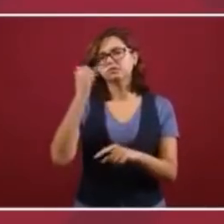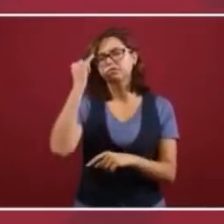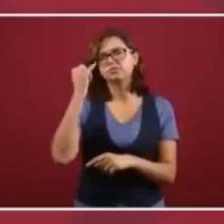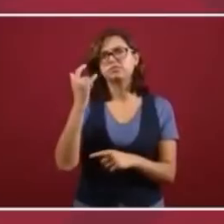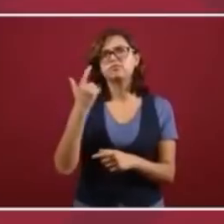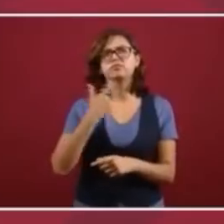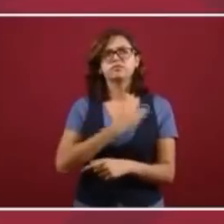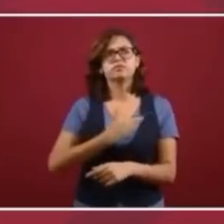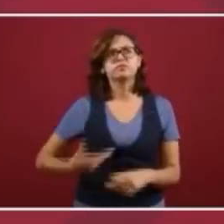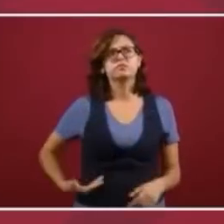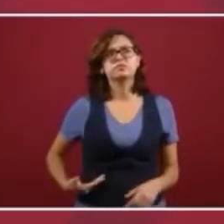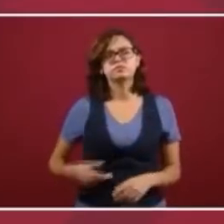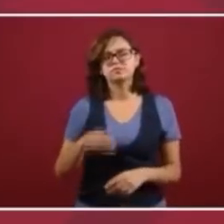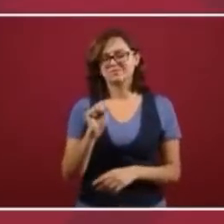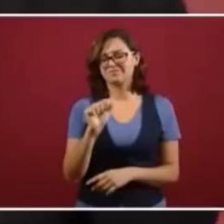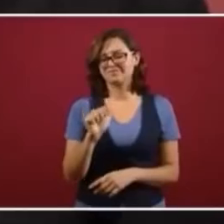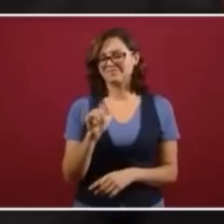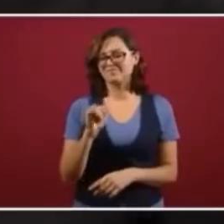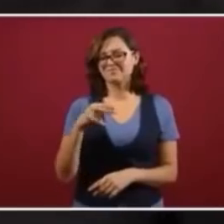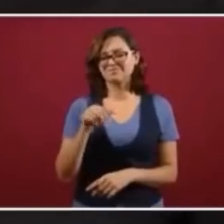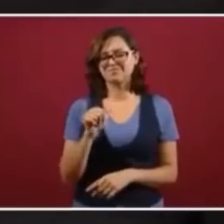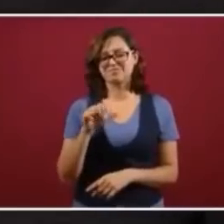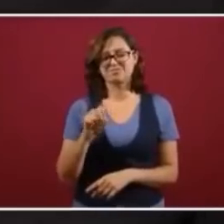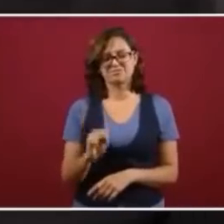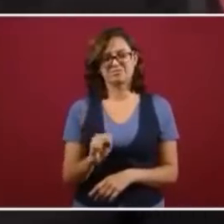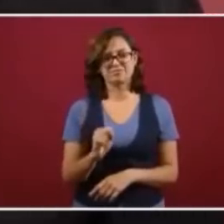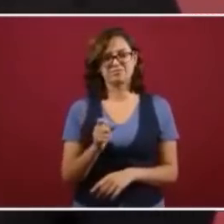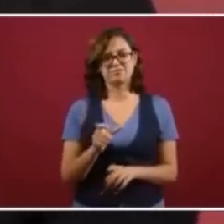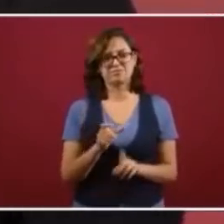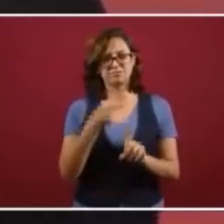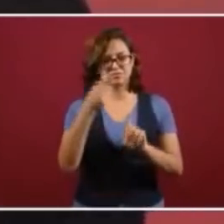presidente, y en ese gobierno, no sé si